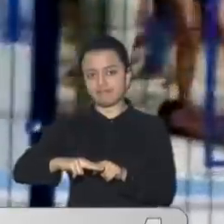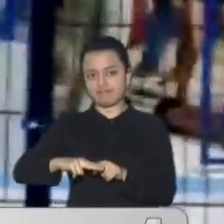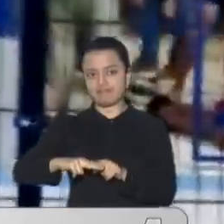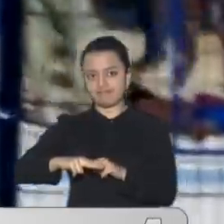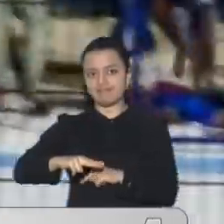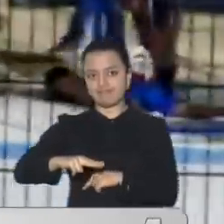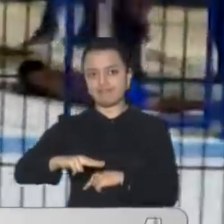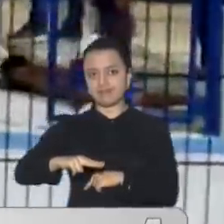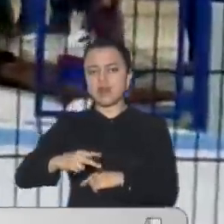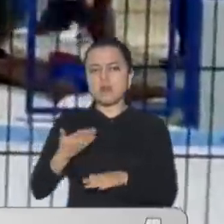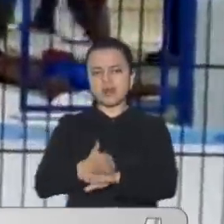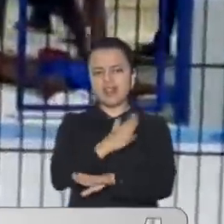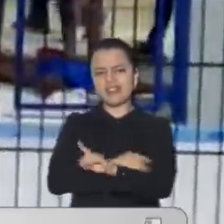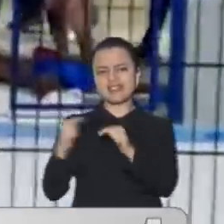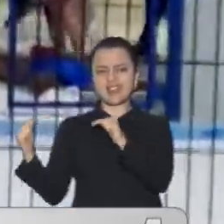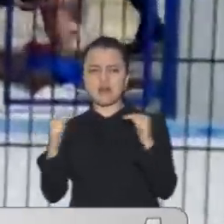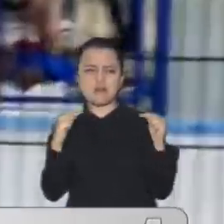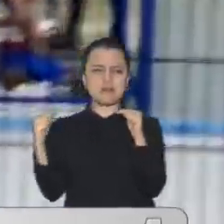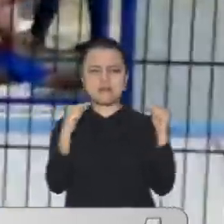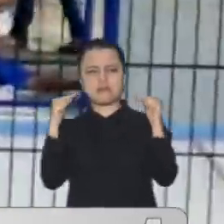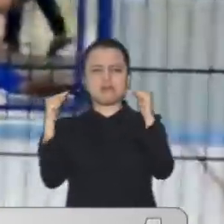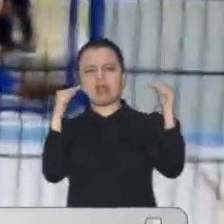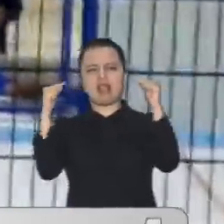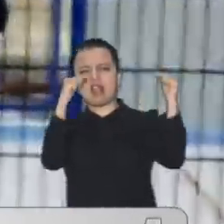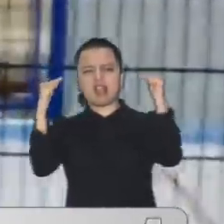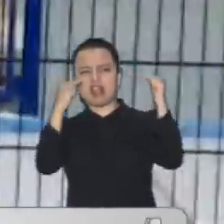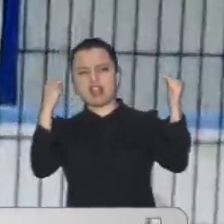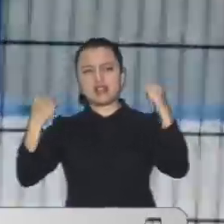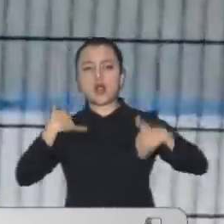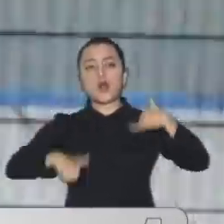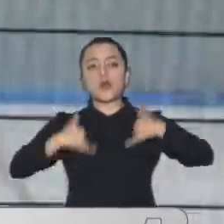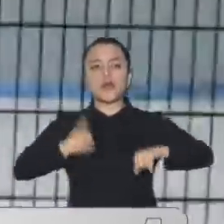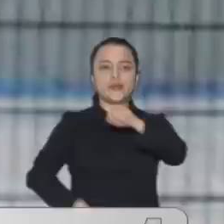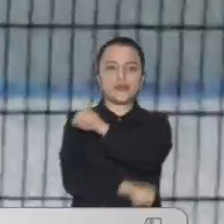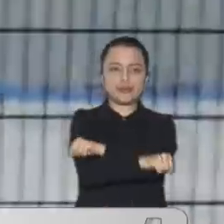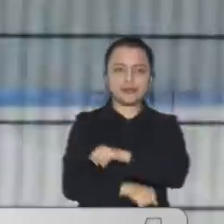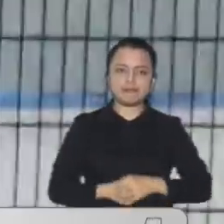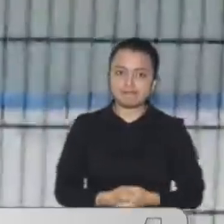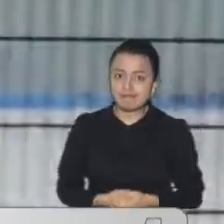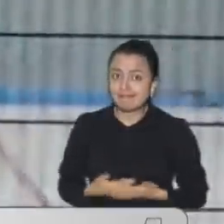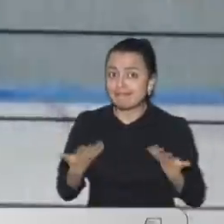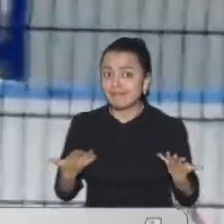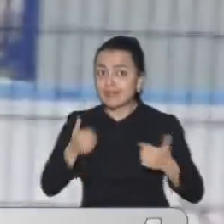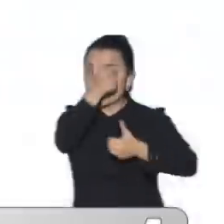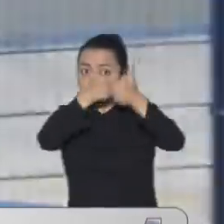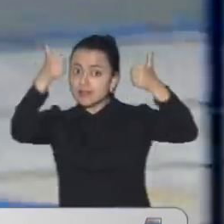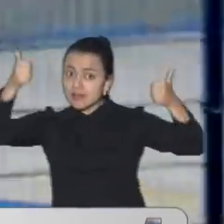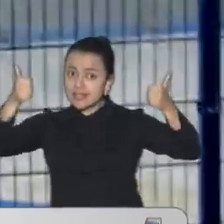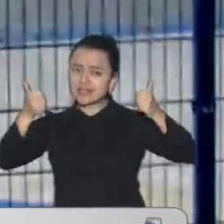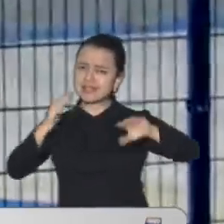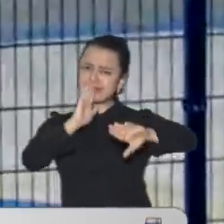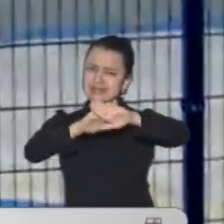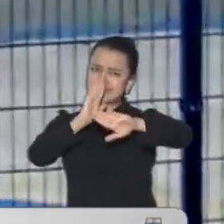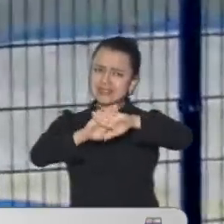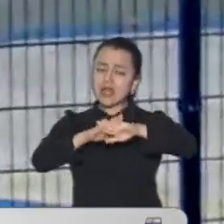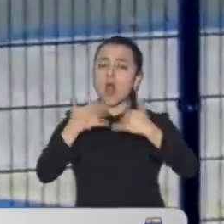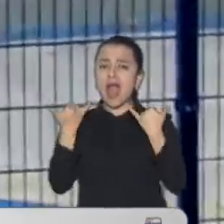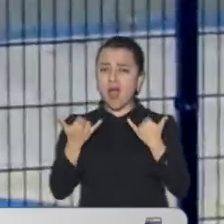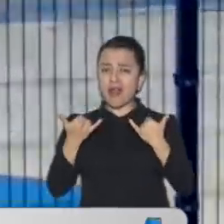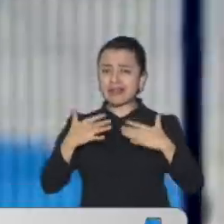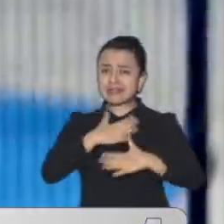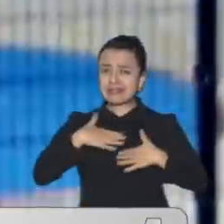se tenía una discusión en medio de un partido de fútbol. Las autoridades han llamado la atención por el delicado estado de